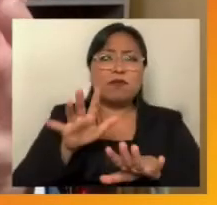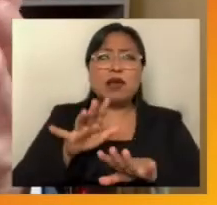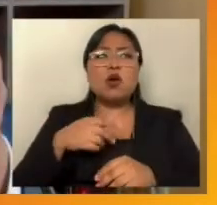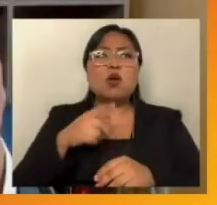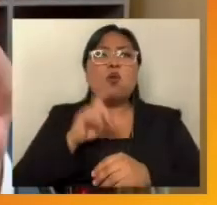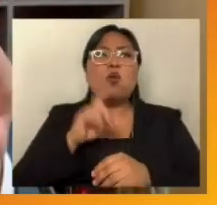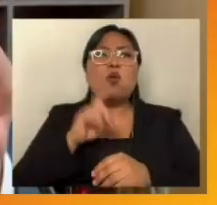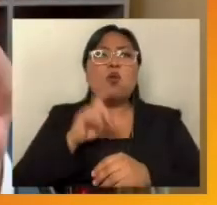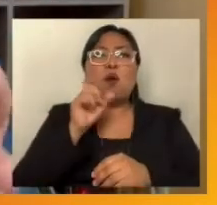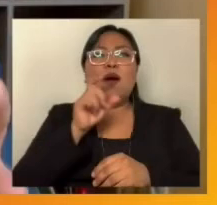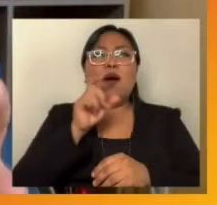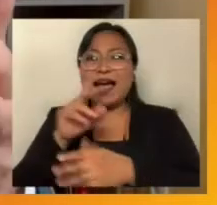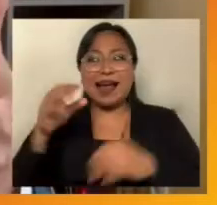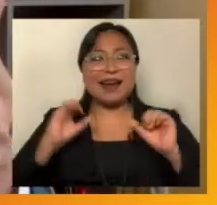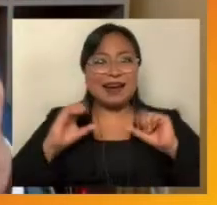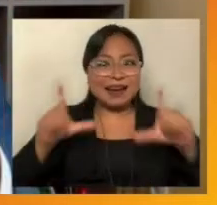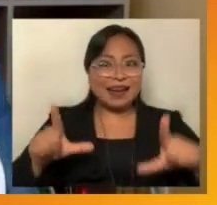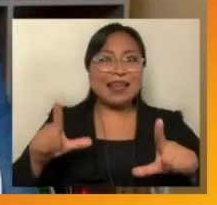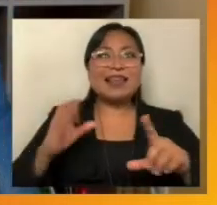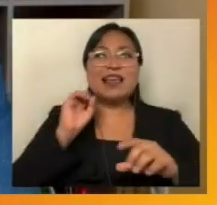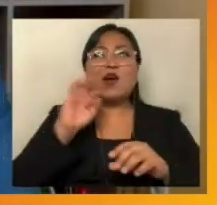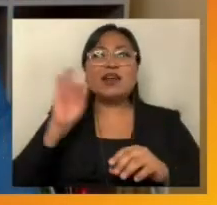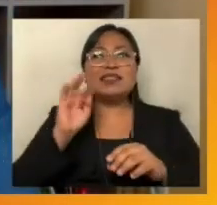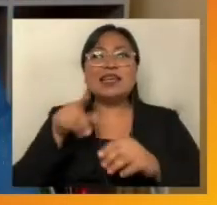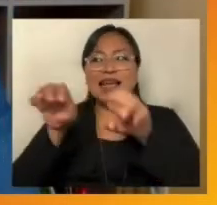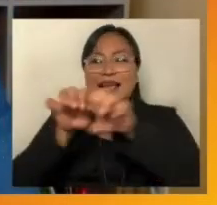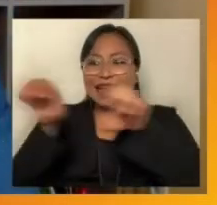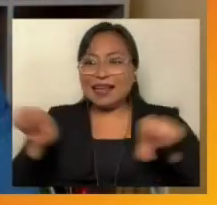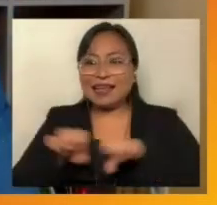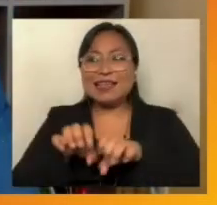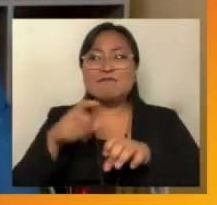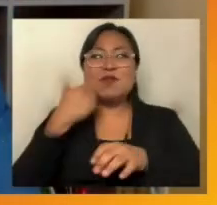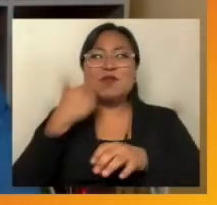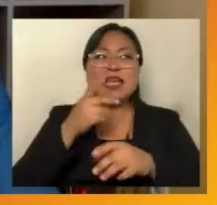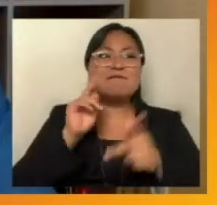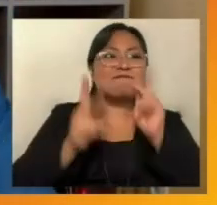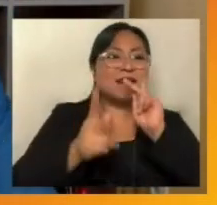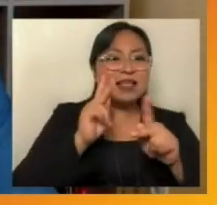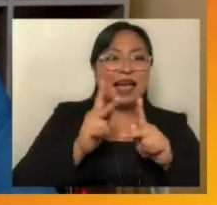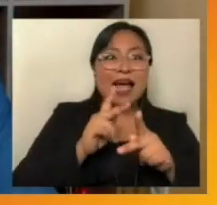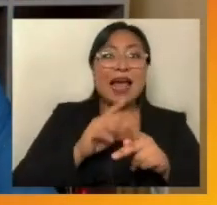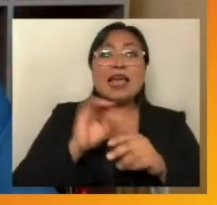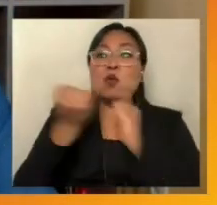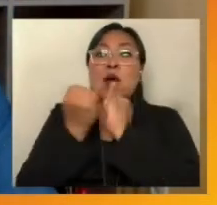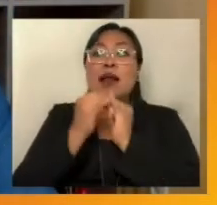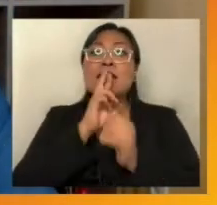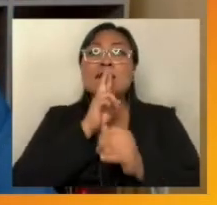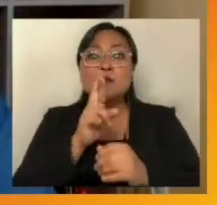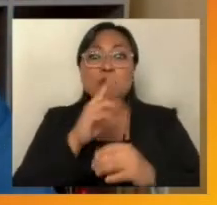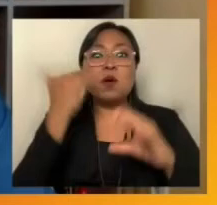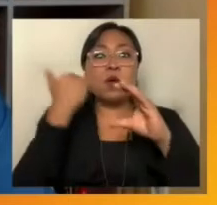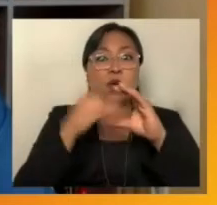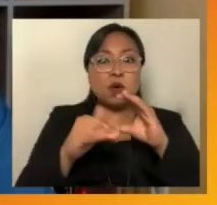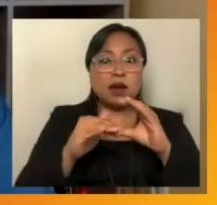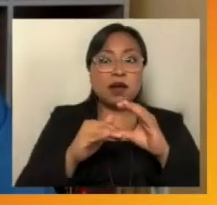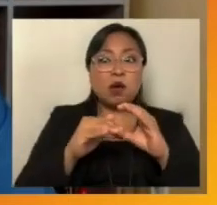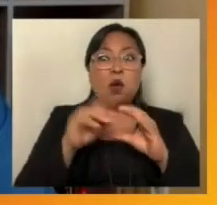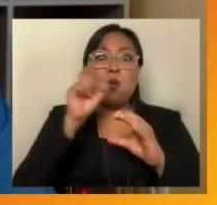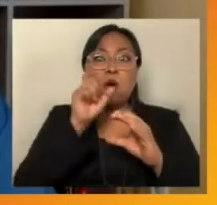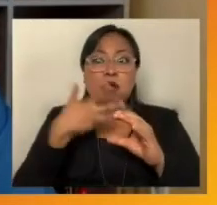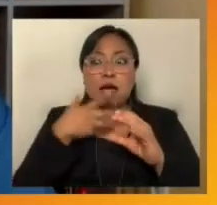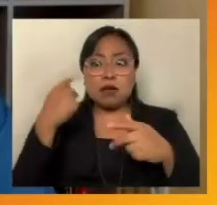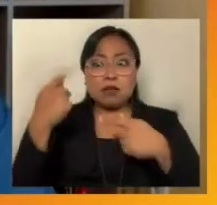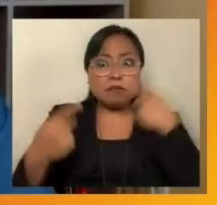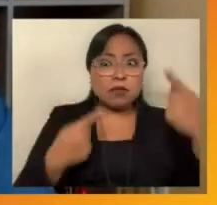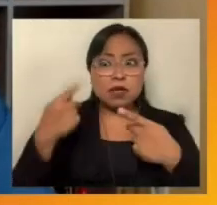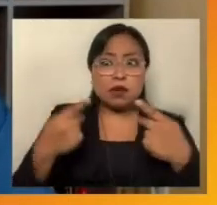cliente, cuando formas internamente al equipo, cuando respondes un correo electrónico. Y precisamente en esas preguntas es